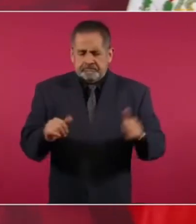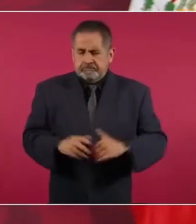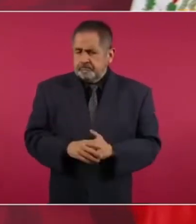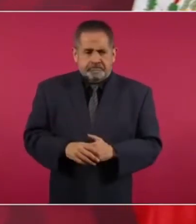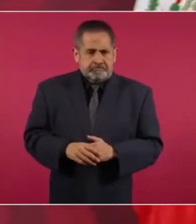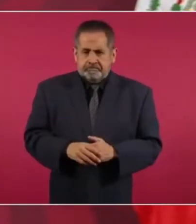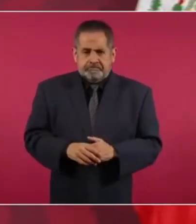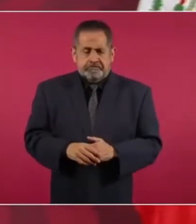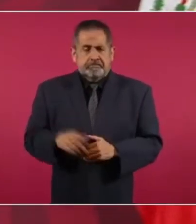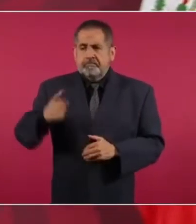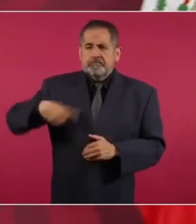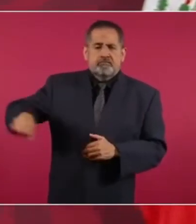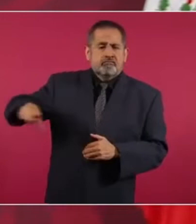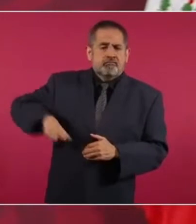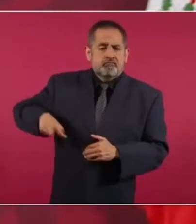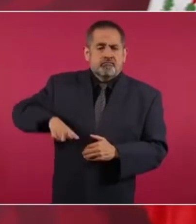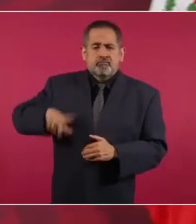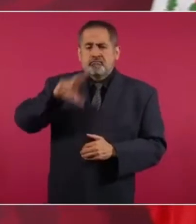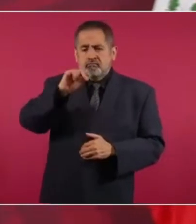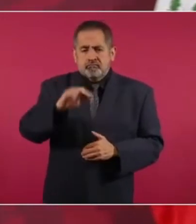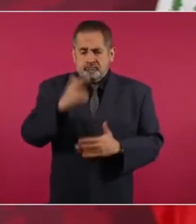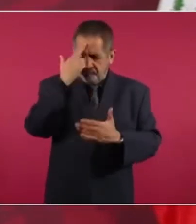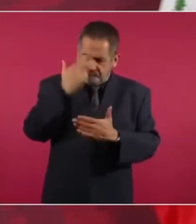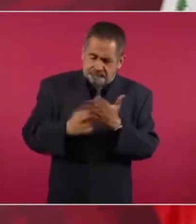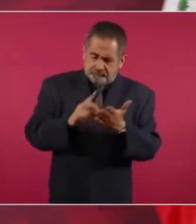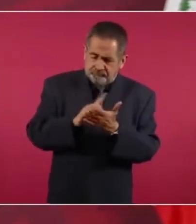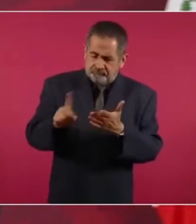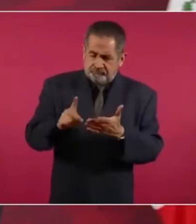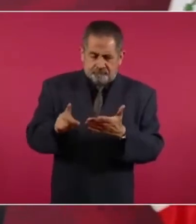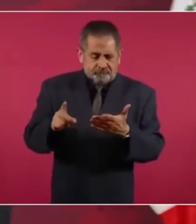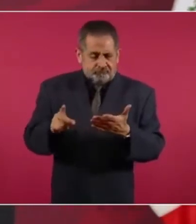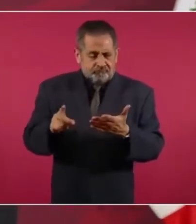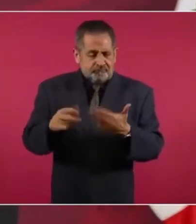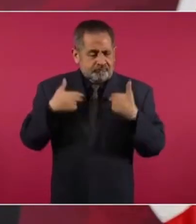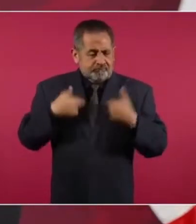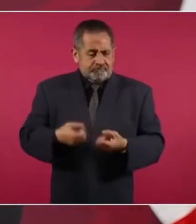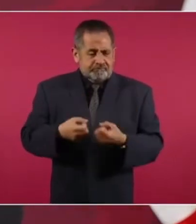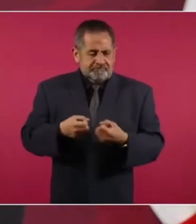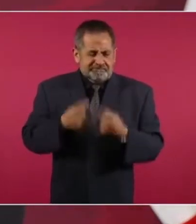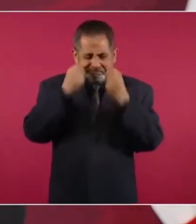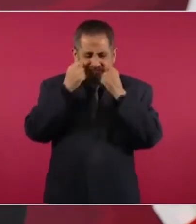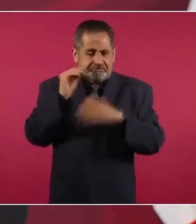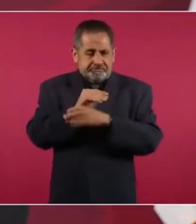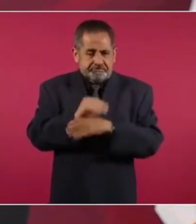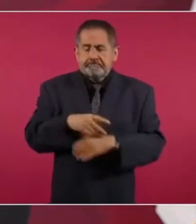El Estado no viola derechos humanos.